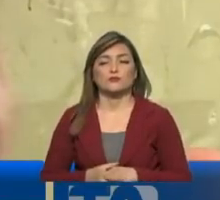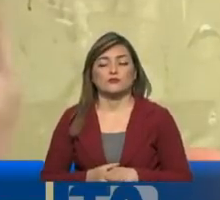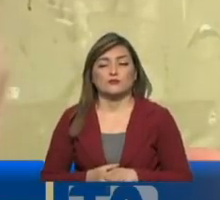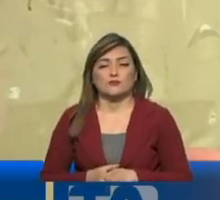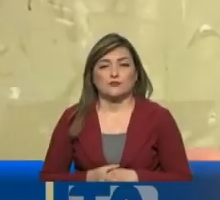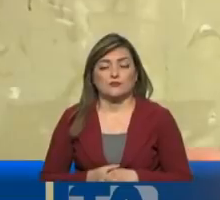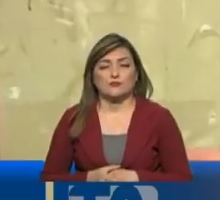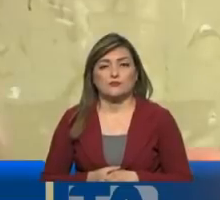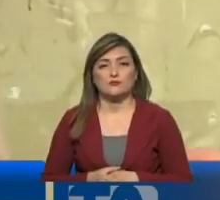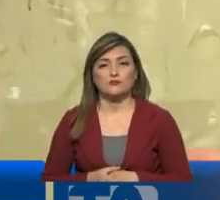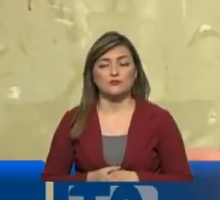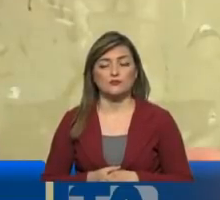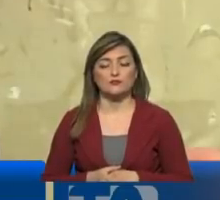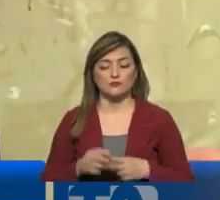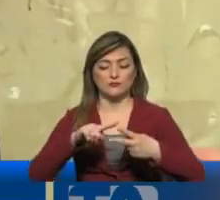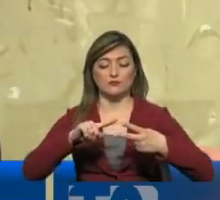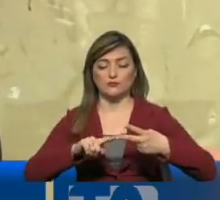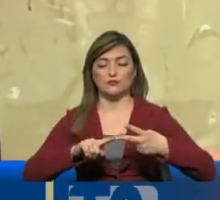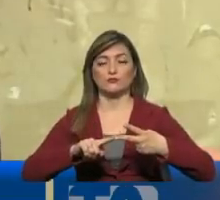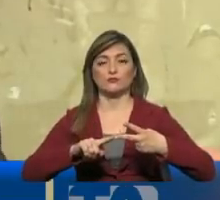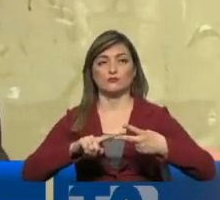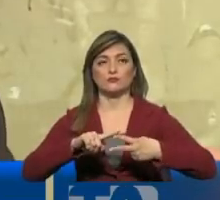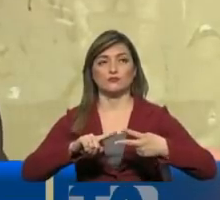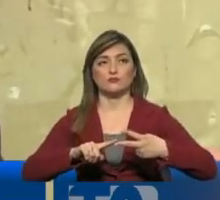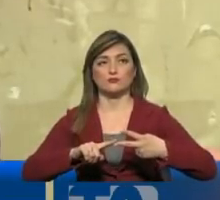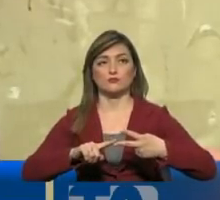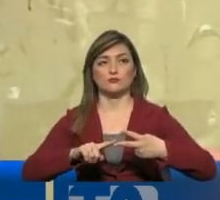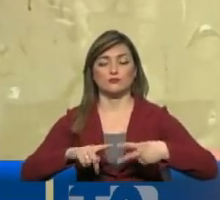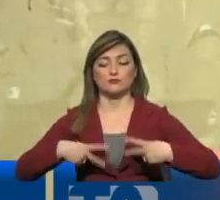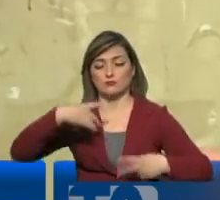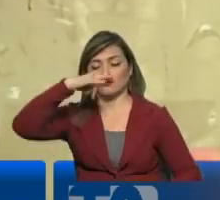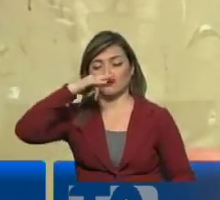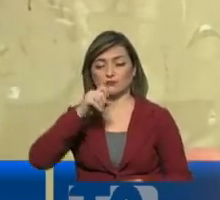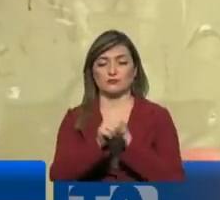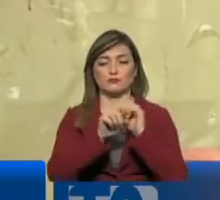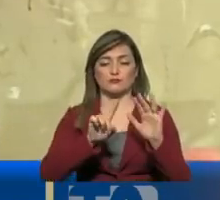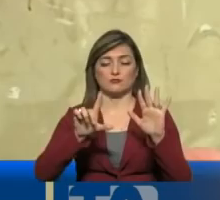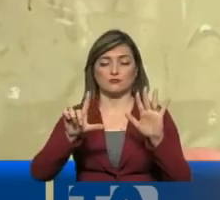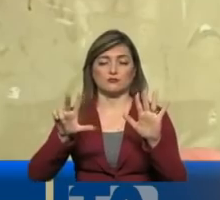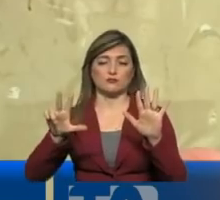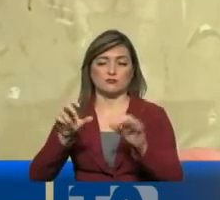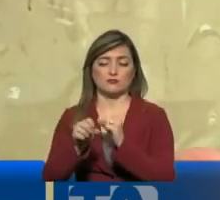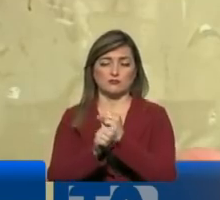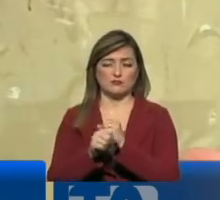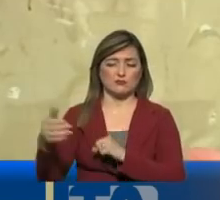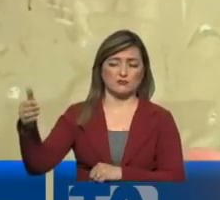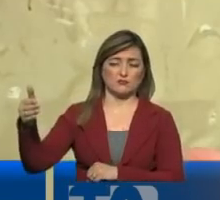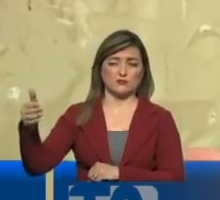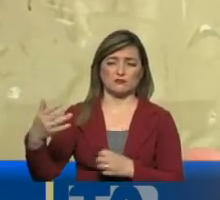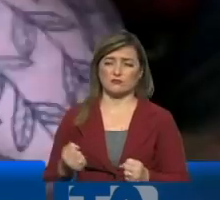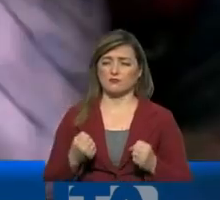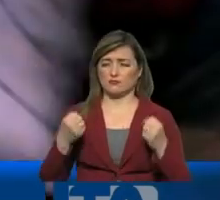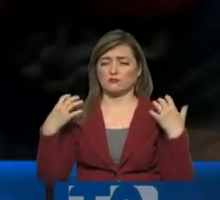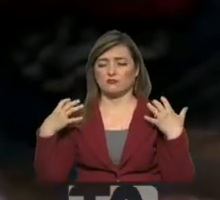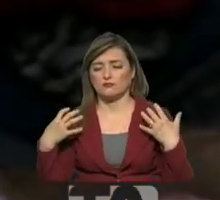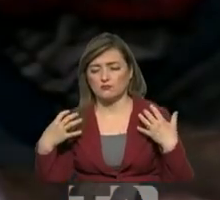Pero si le toma bien en serio esas dos palabras, para una vida de un niño de 6, de 7, de 8 años, es demasiada